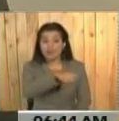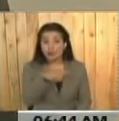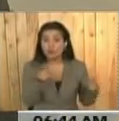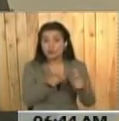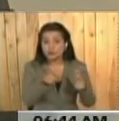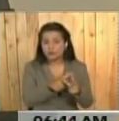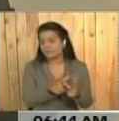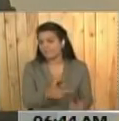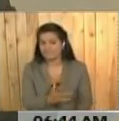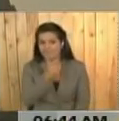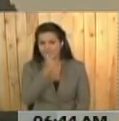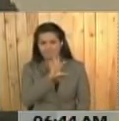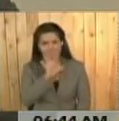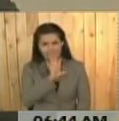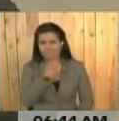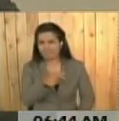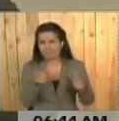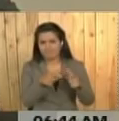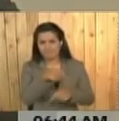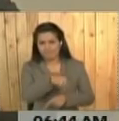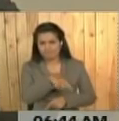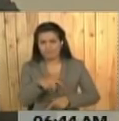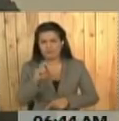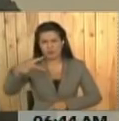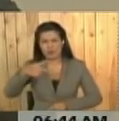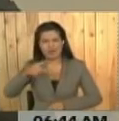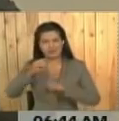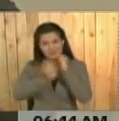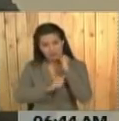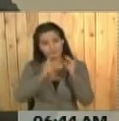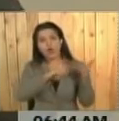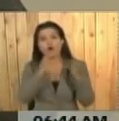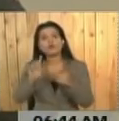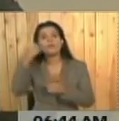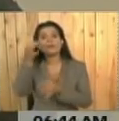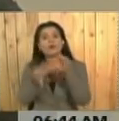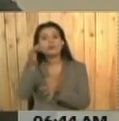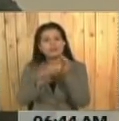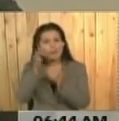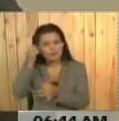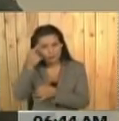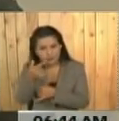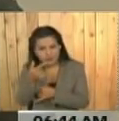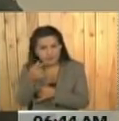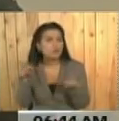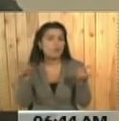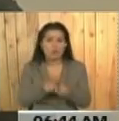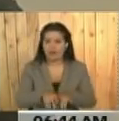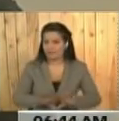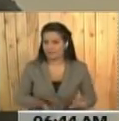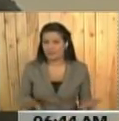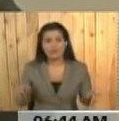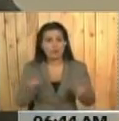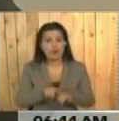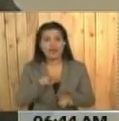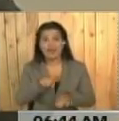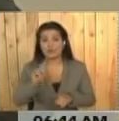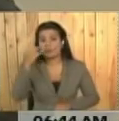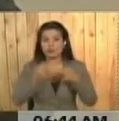recalcitrante que pueda primera justicia en su desespero porque primera justicia es la que va a cargar con